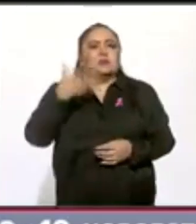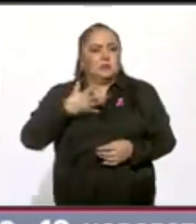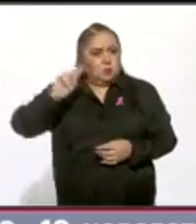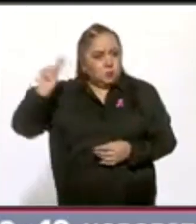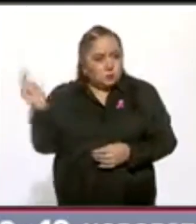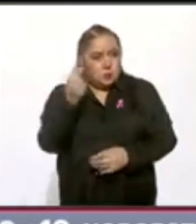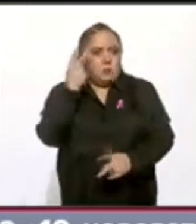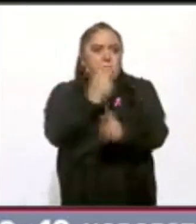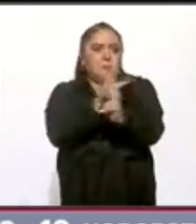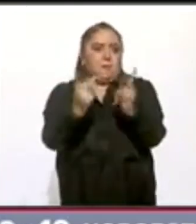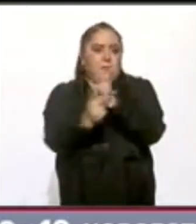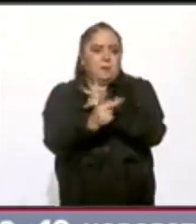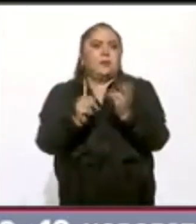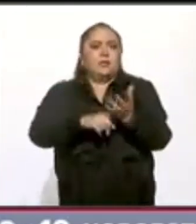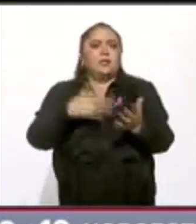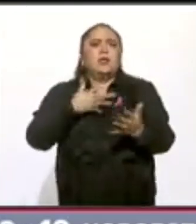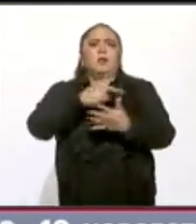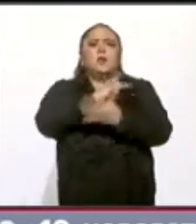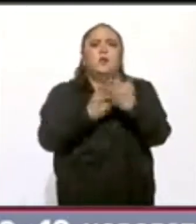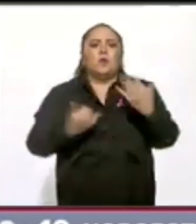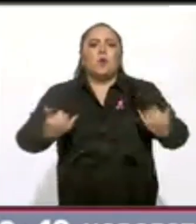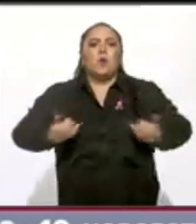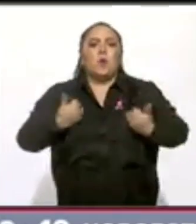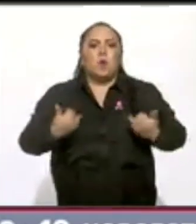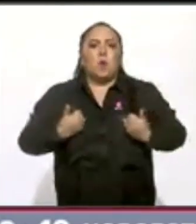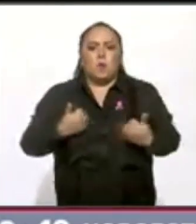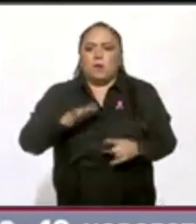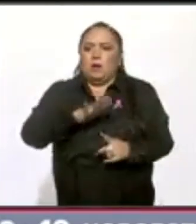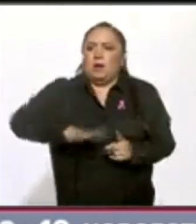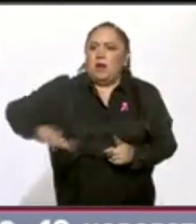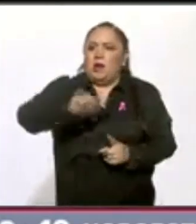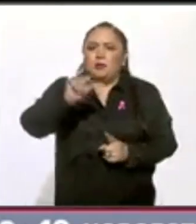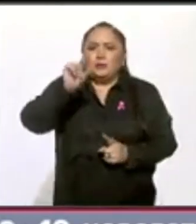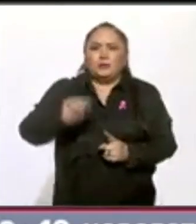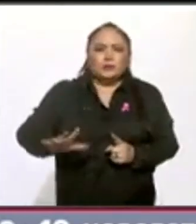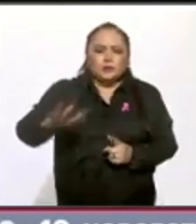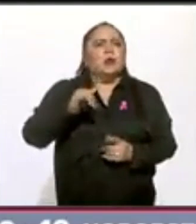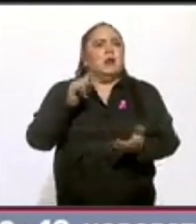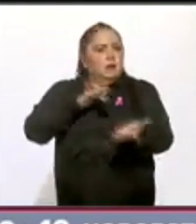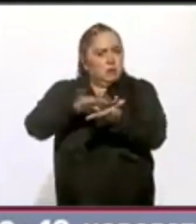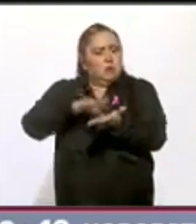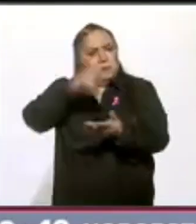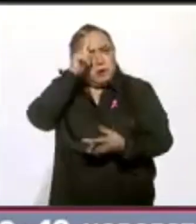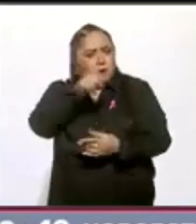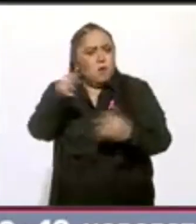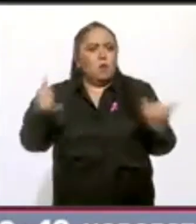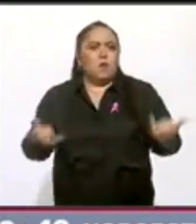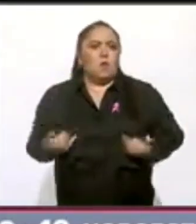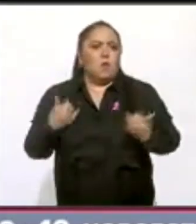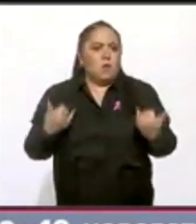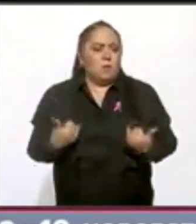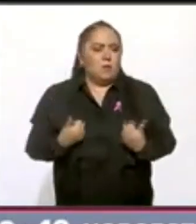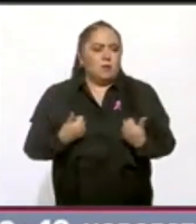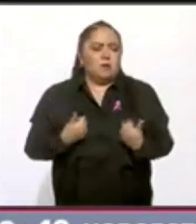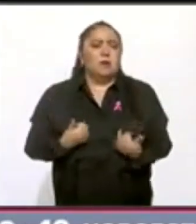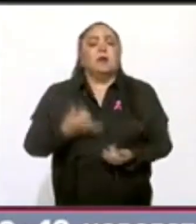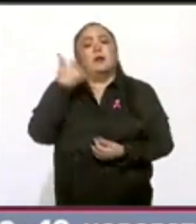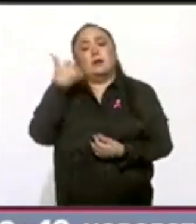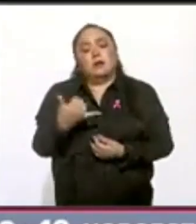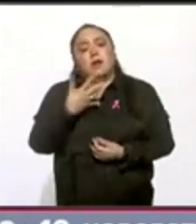las prepas, también tenemos un programa que se llama Jóvenes Unen al Barrio, Barrio Adentro, para apoyar a los jóvenes de la ciudad.